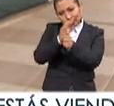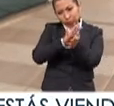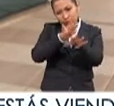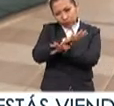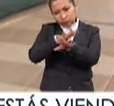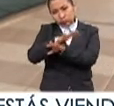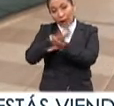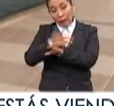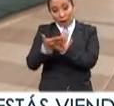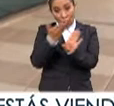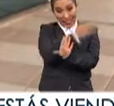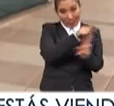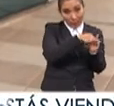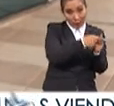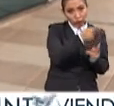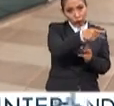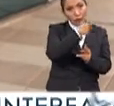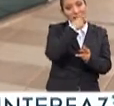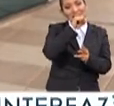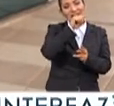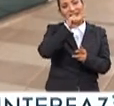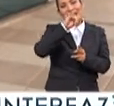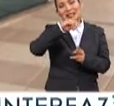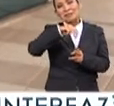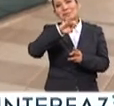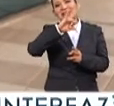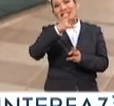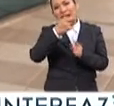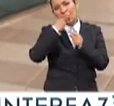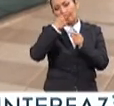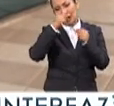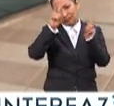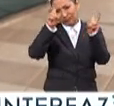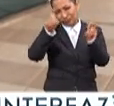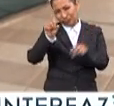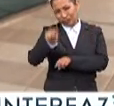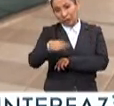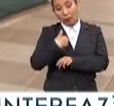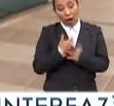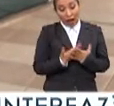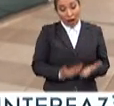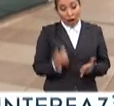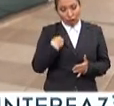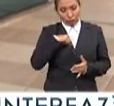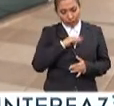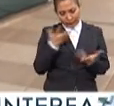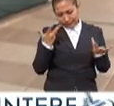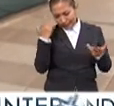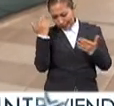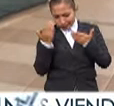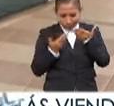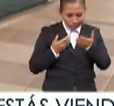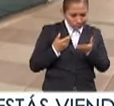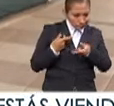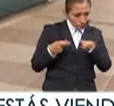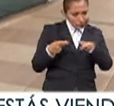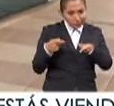en los inicios tú hablabas de streaming se hablaba de este tipo de cosas nosotros ya hicimos en